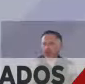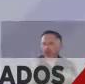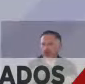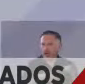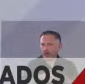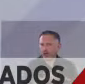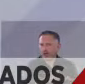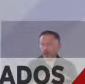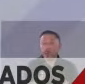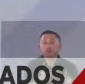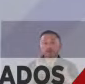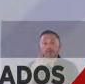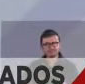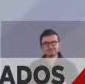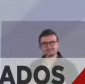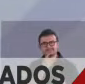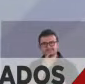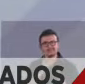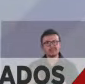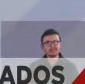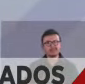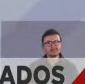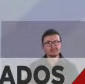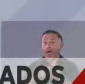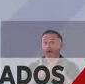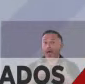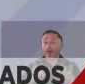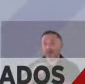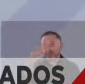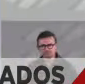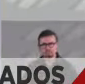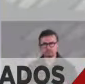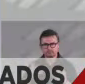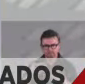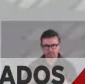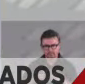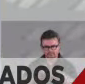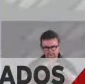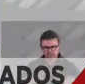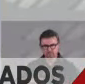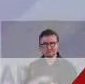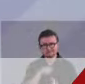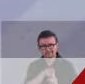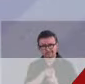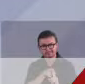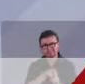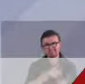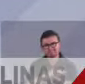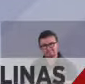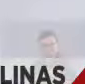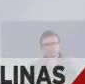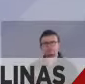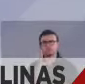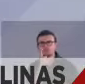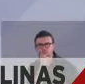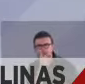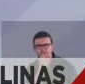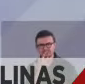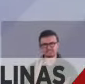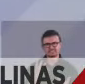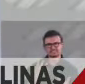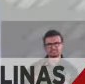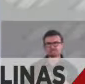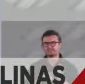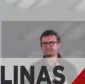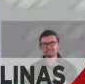organizado, migración y política exterior, así como democracia. Y el apoyo visual de las cartulinas volvió a ser protagonista. Miren, esta